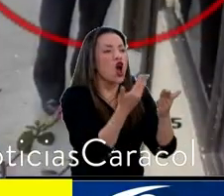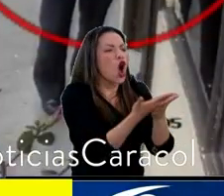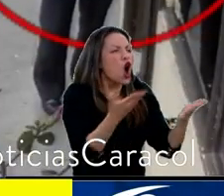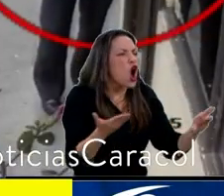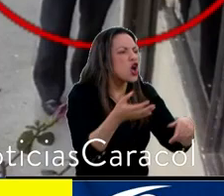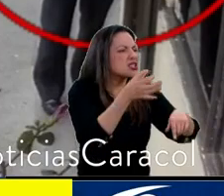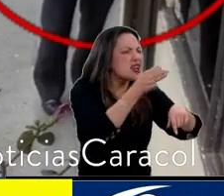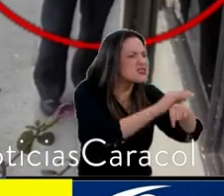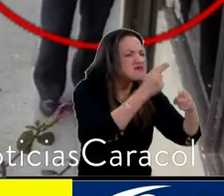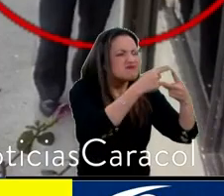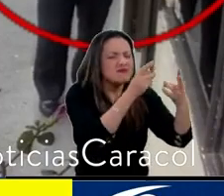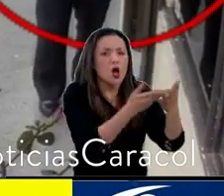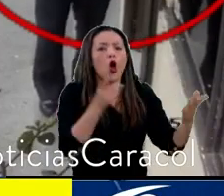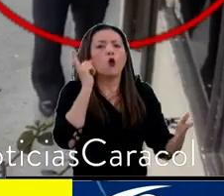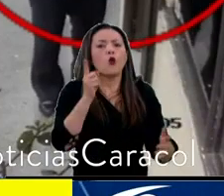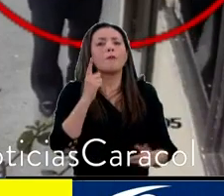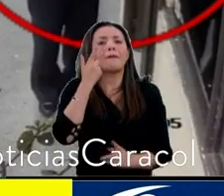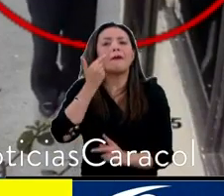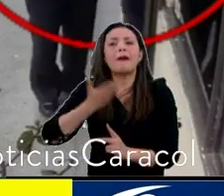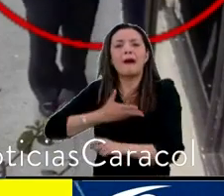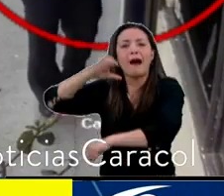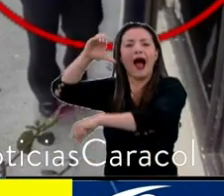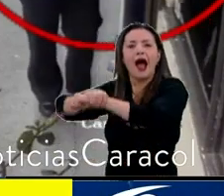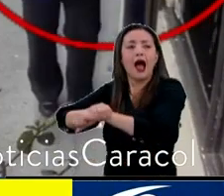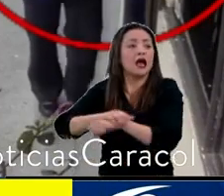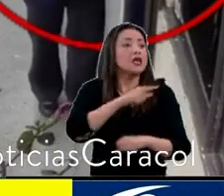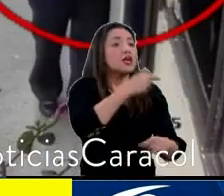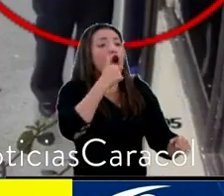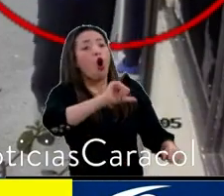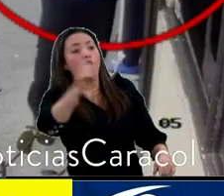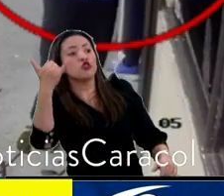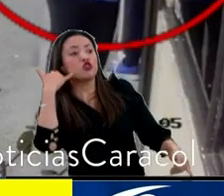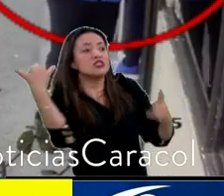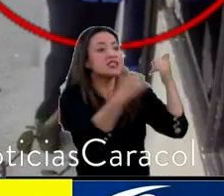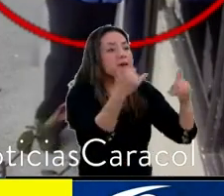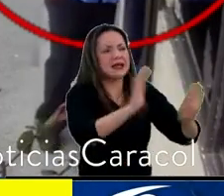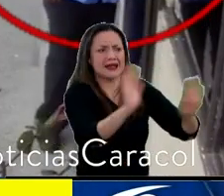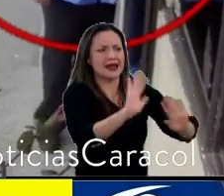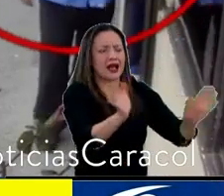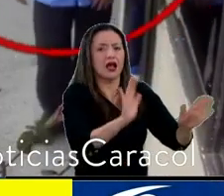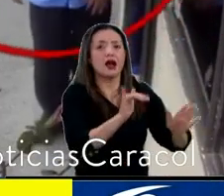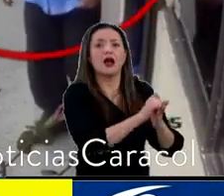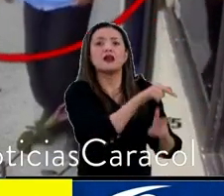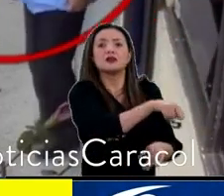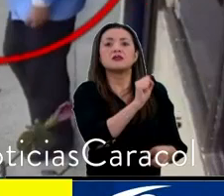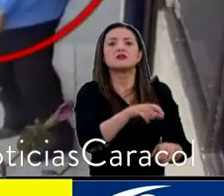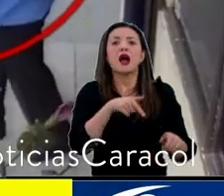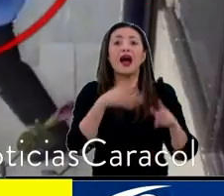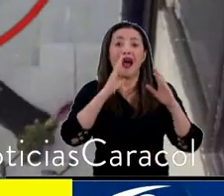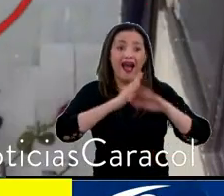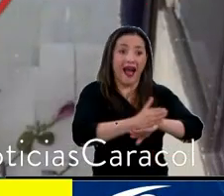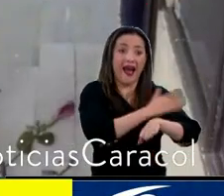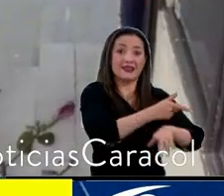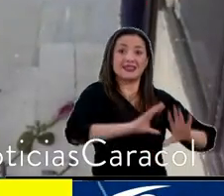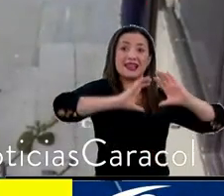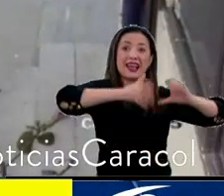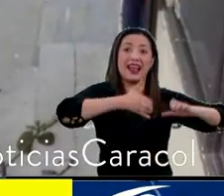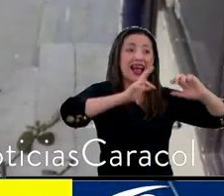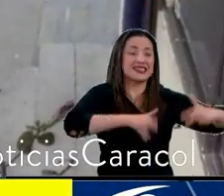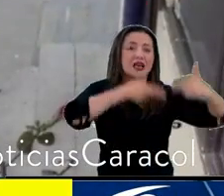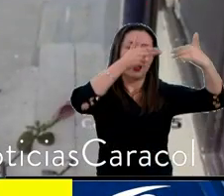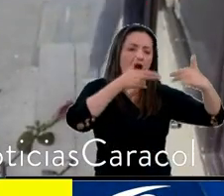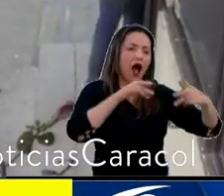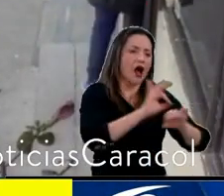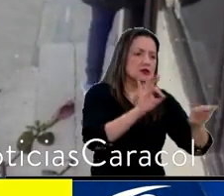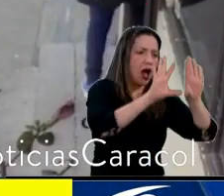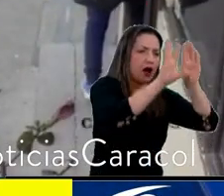nos encontrábamos detenidos y que no responda a llamadas, a tal punto de que lo hacen desconectarse de la clase virtual en la que se encontraba. Él se